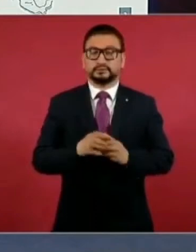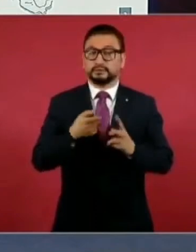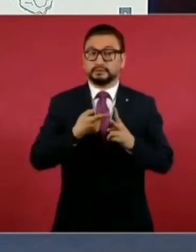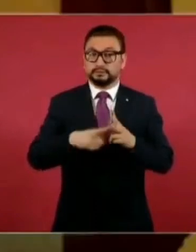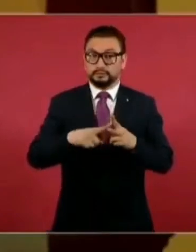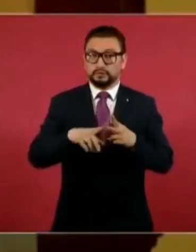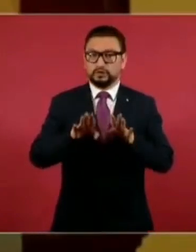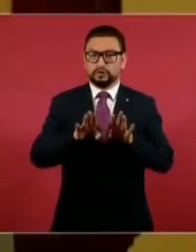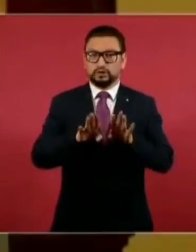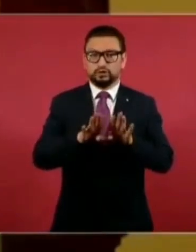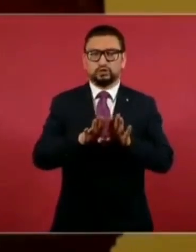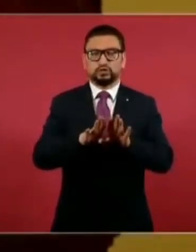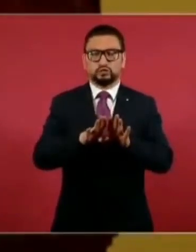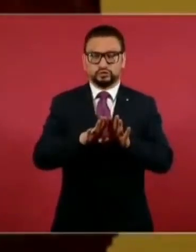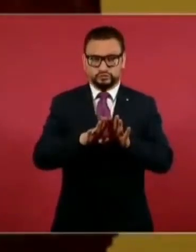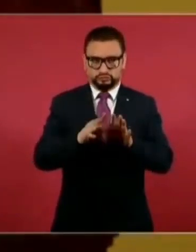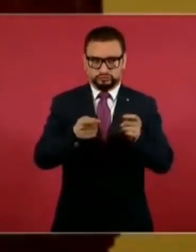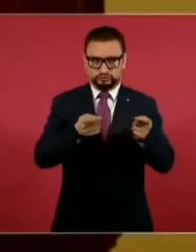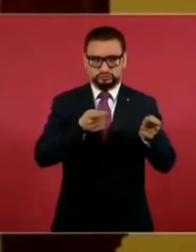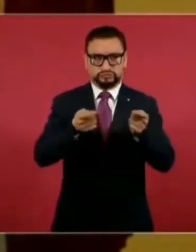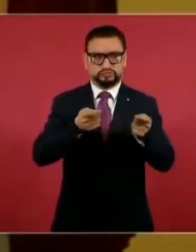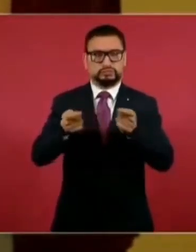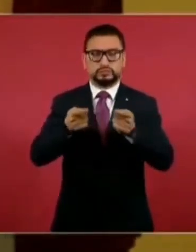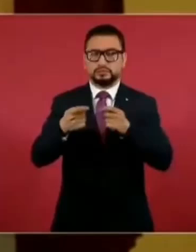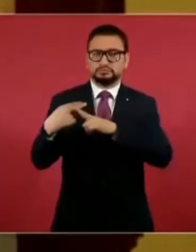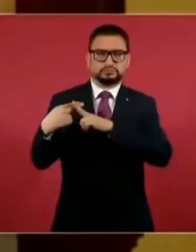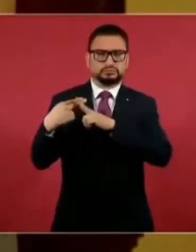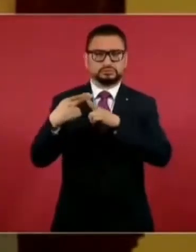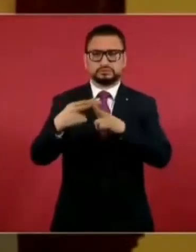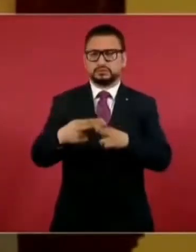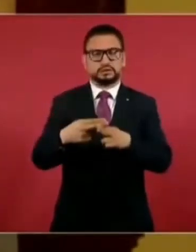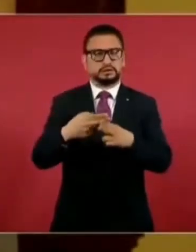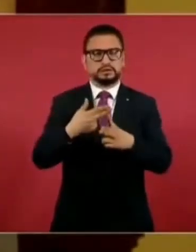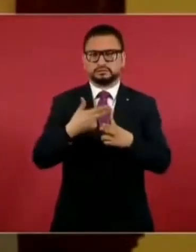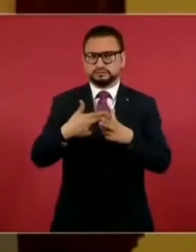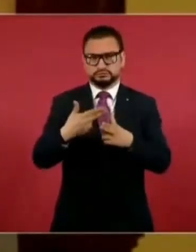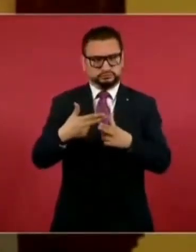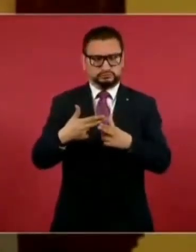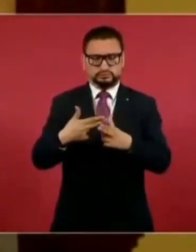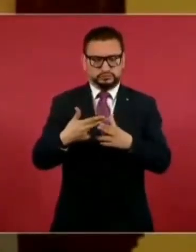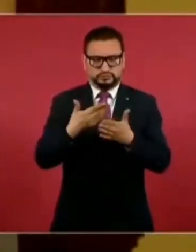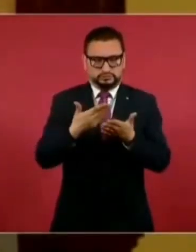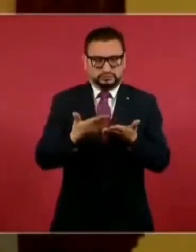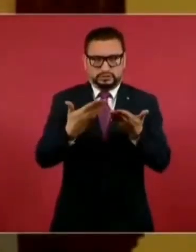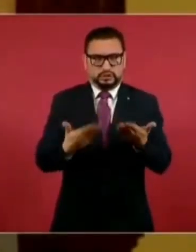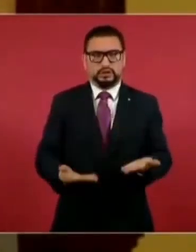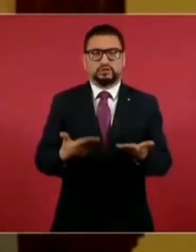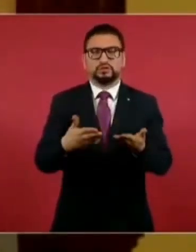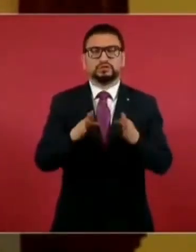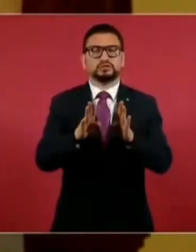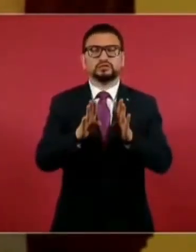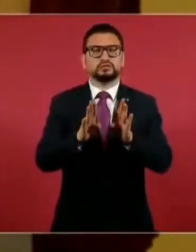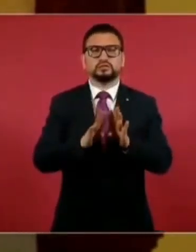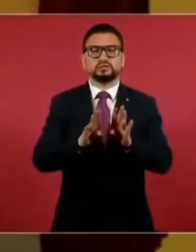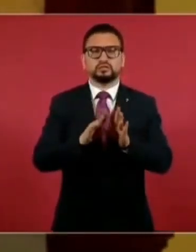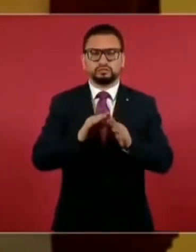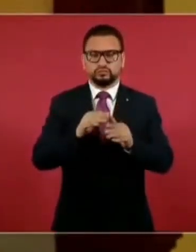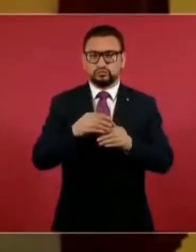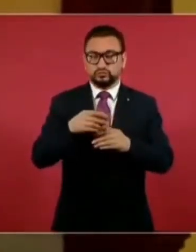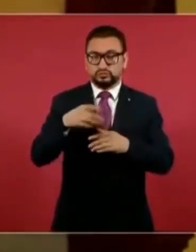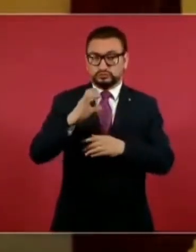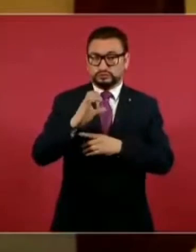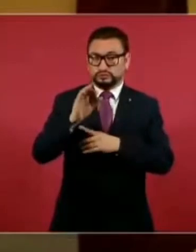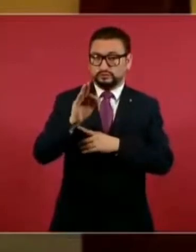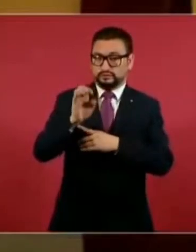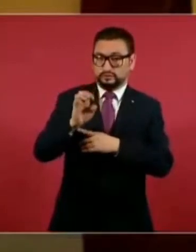regulatorio que está vigente al día de hoy y las implicaciones que tiene para el desempeño y las facultades que